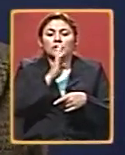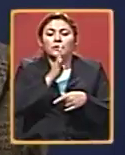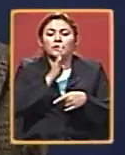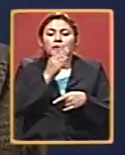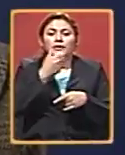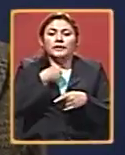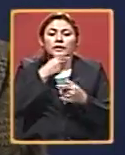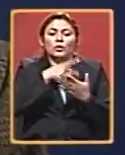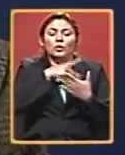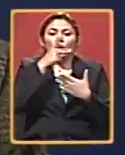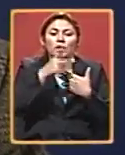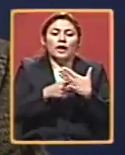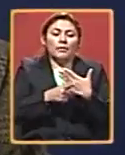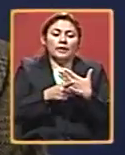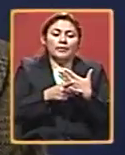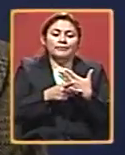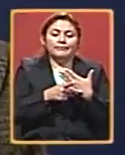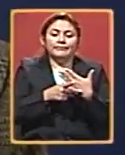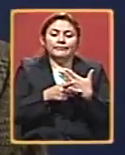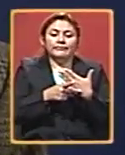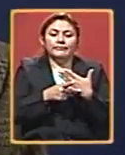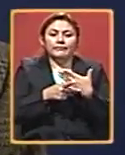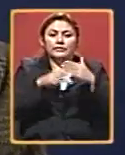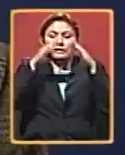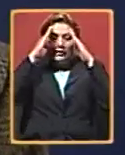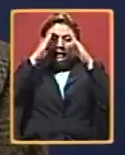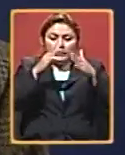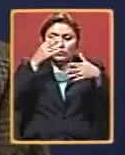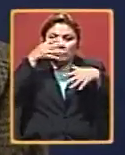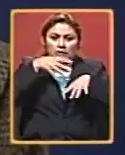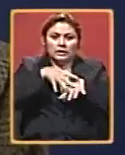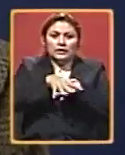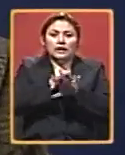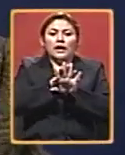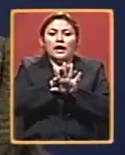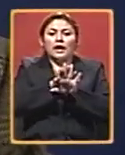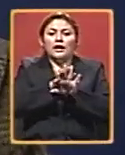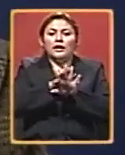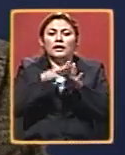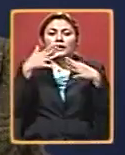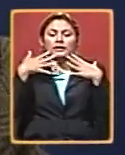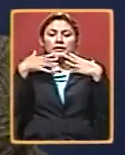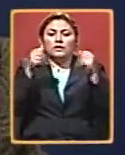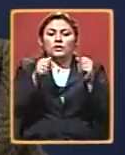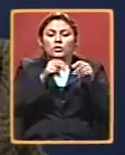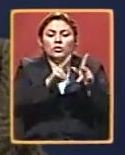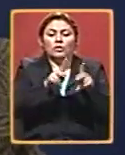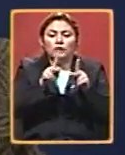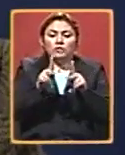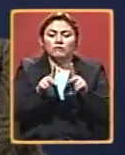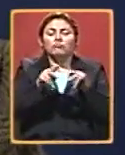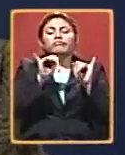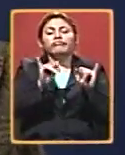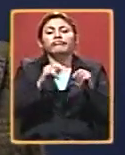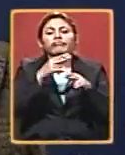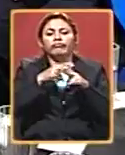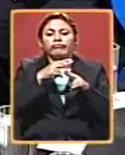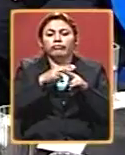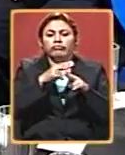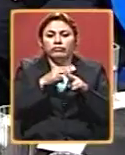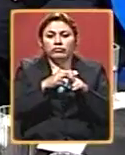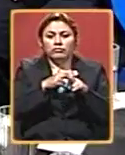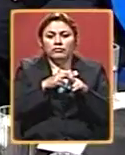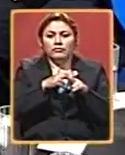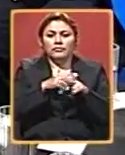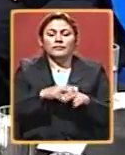tiene un programa de atención integral de la salud de la población, así se llama, el programa de atención integral de la